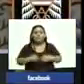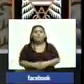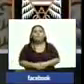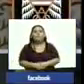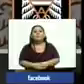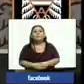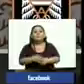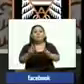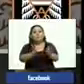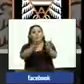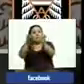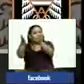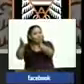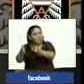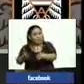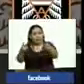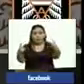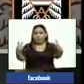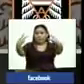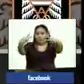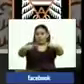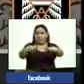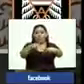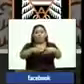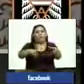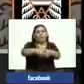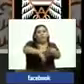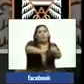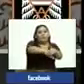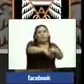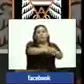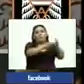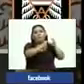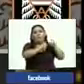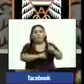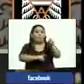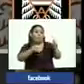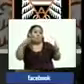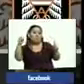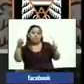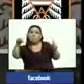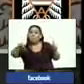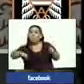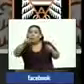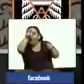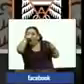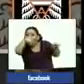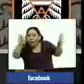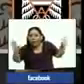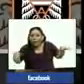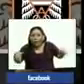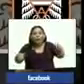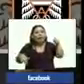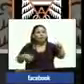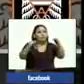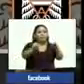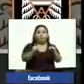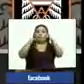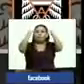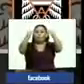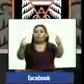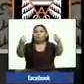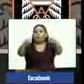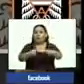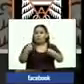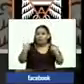Y en la otra serie de cuartos de final el Sun Sonate venció 1 por 0 a Club Deportivo Águila y con esto clasifica a las semifinales